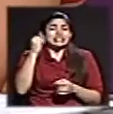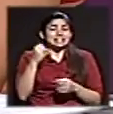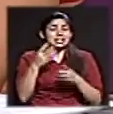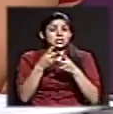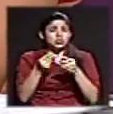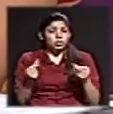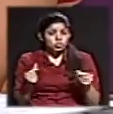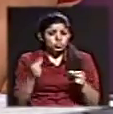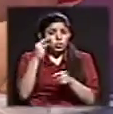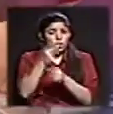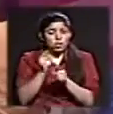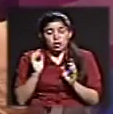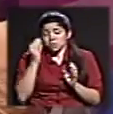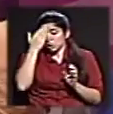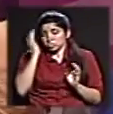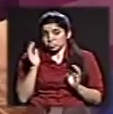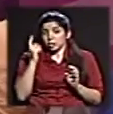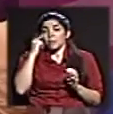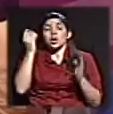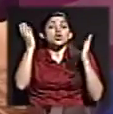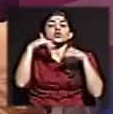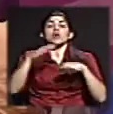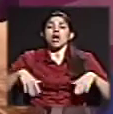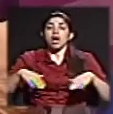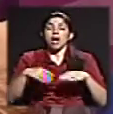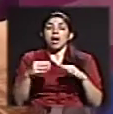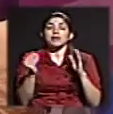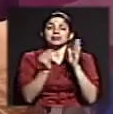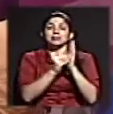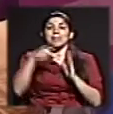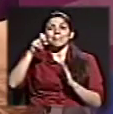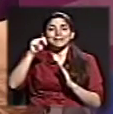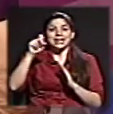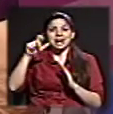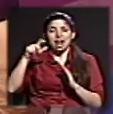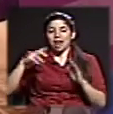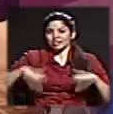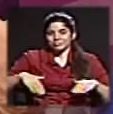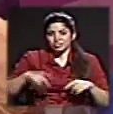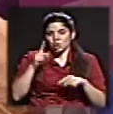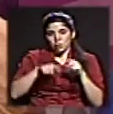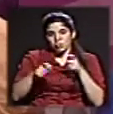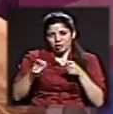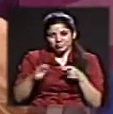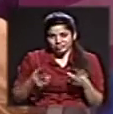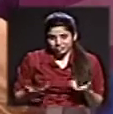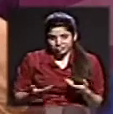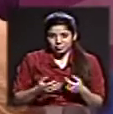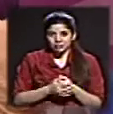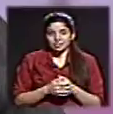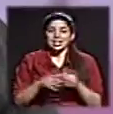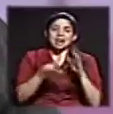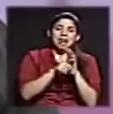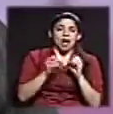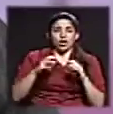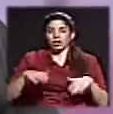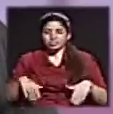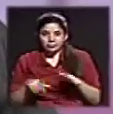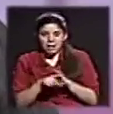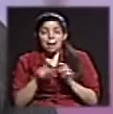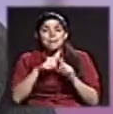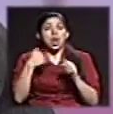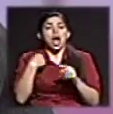resolución realmente correcta, porque como no existe el tipo penal, ¿verdad? No se puede regular. Pero hay amparos electorales. Ni legal, ¿verdad? Ni legal, exactamente. Hay